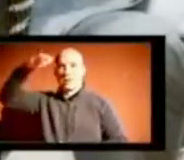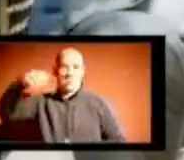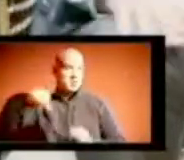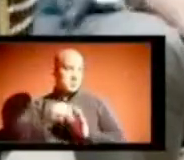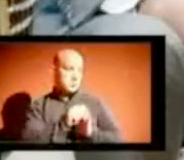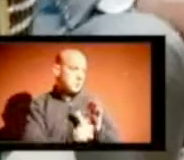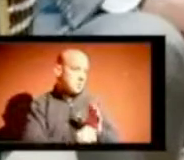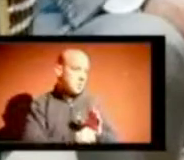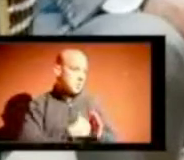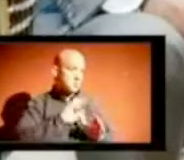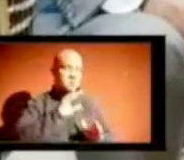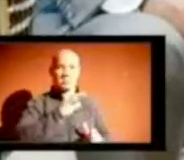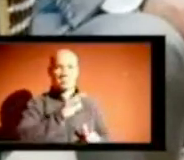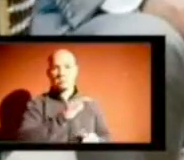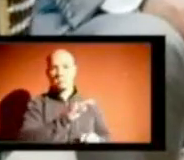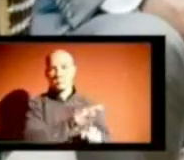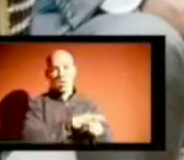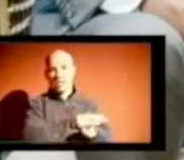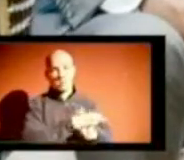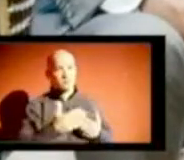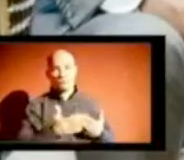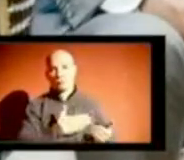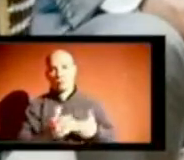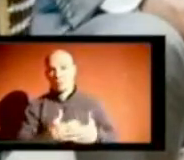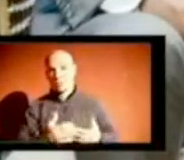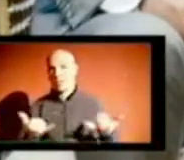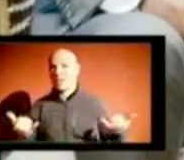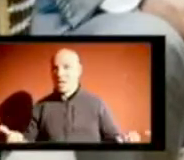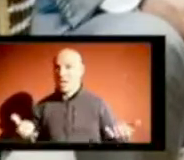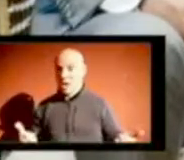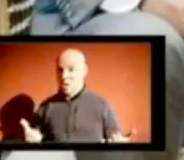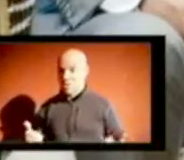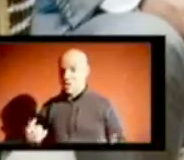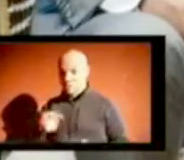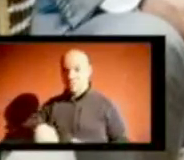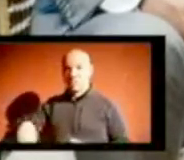manos de fiscales especiales independientes